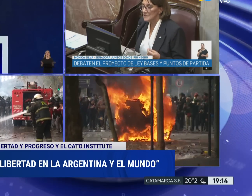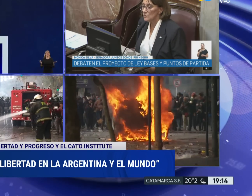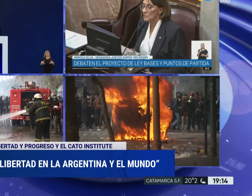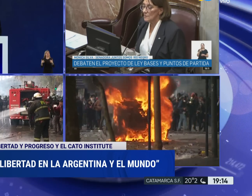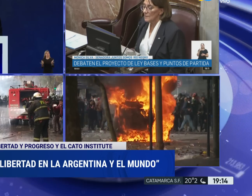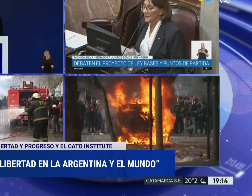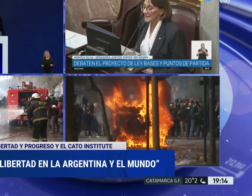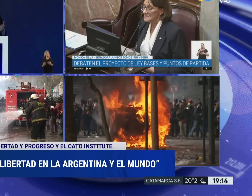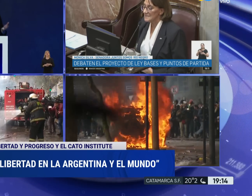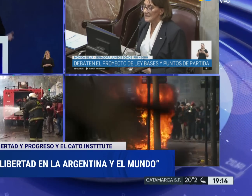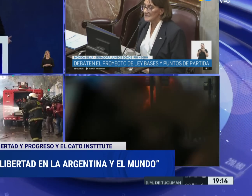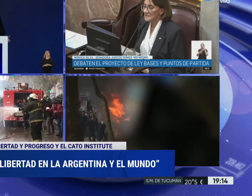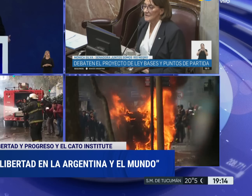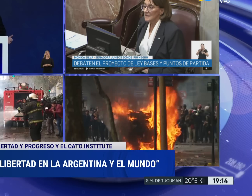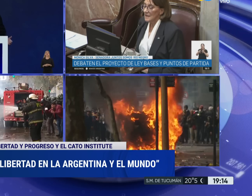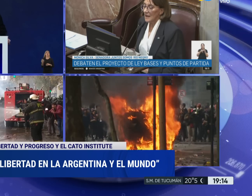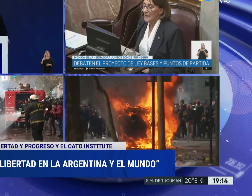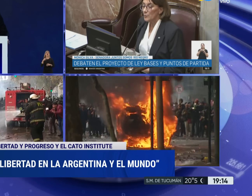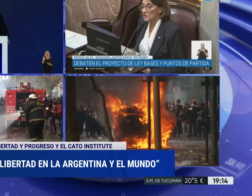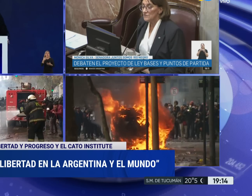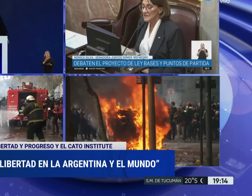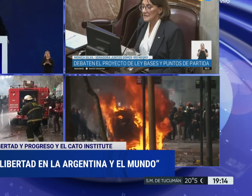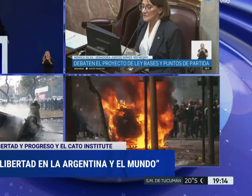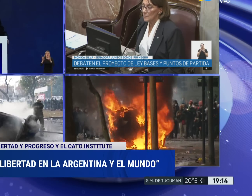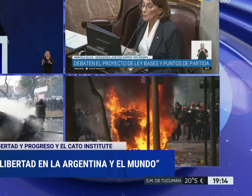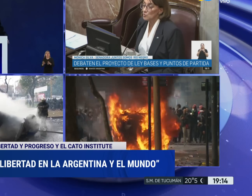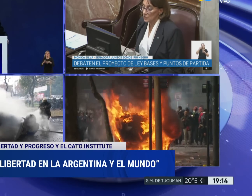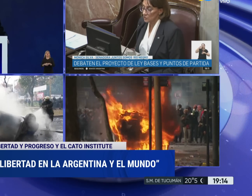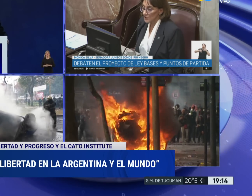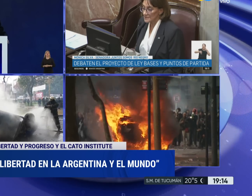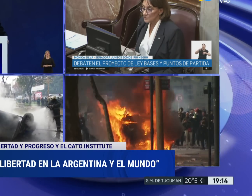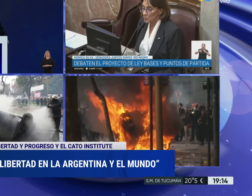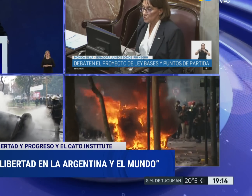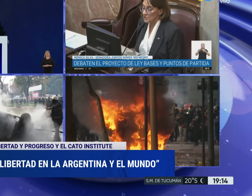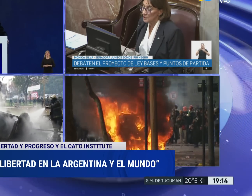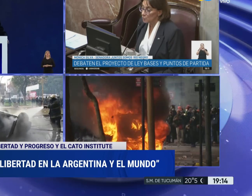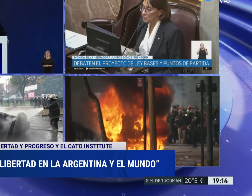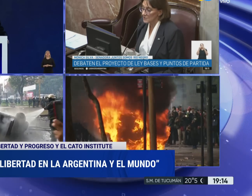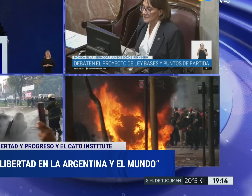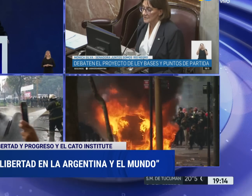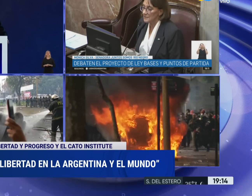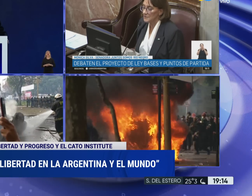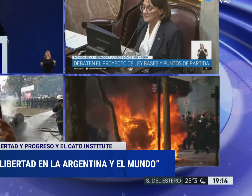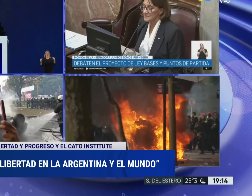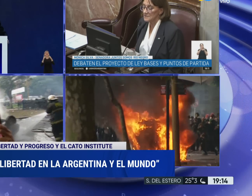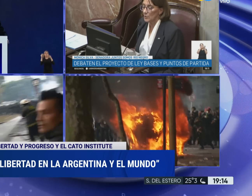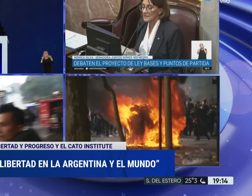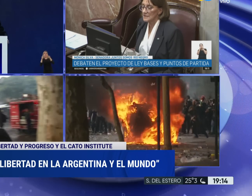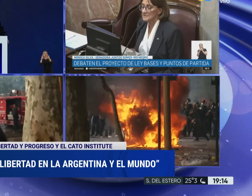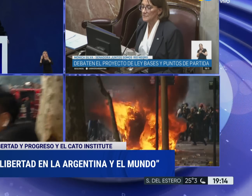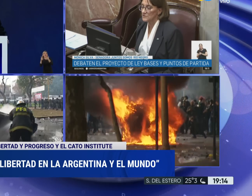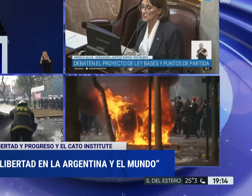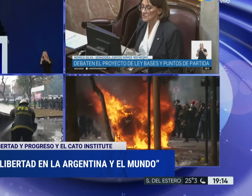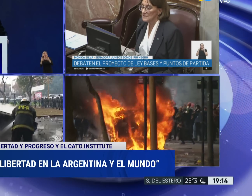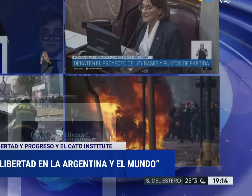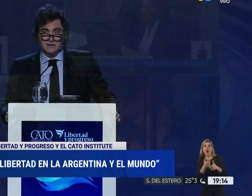definitiva, de lo único que estamos hablando es de una relación matemática y está vacía de